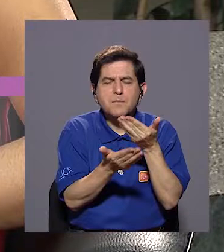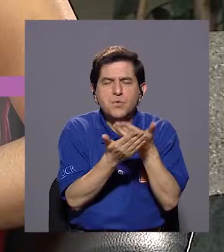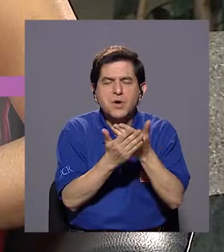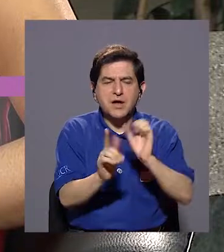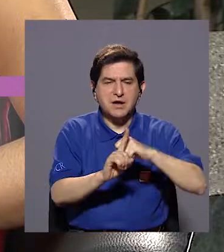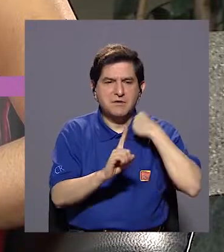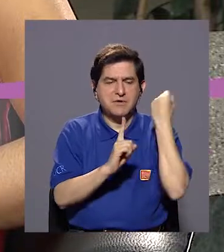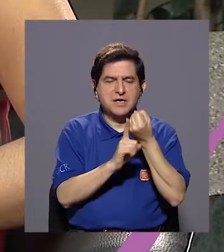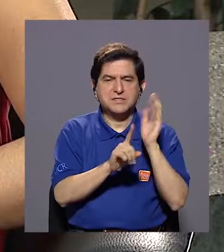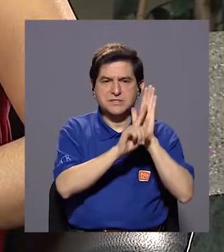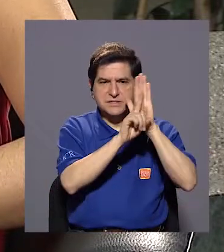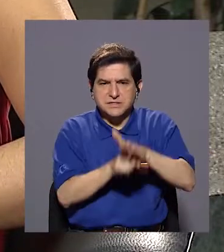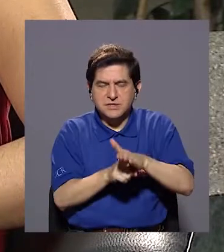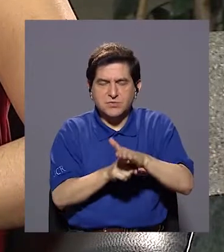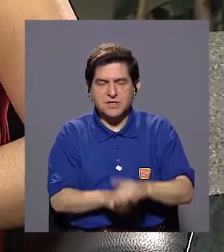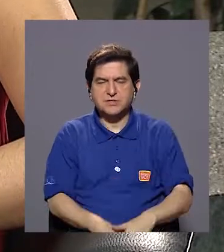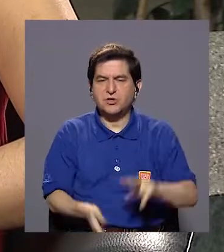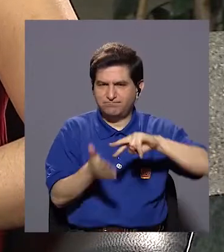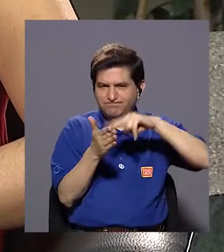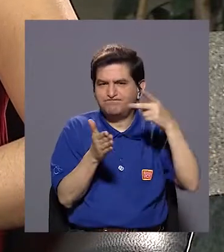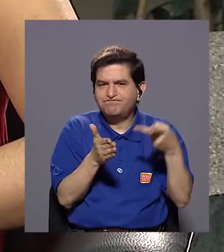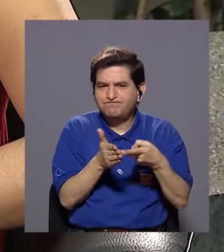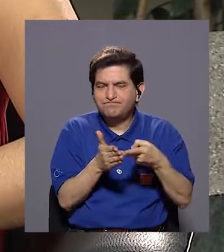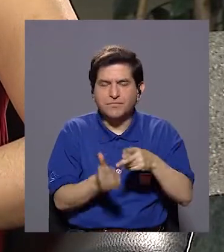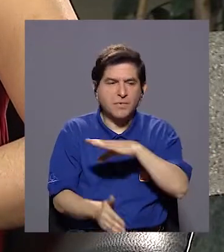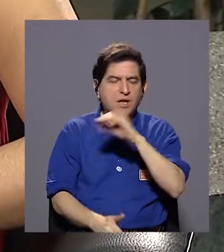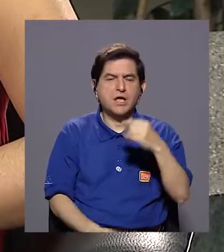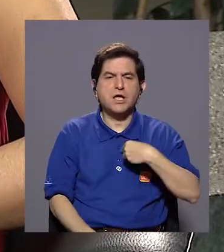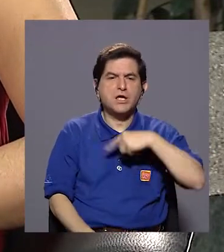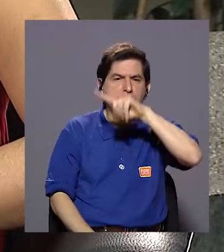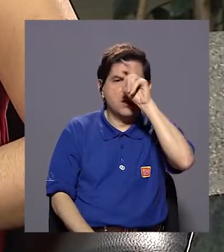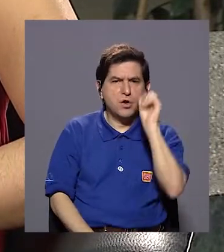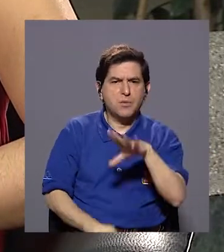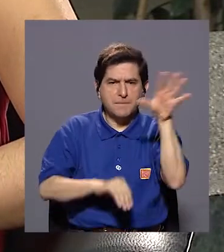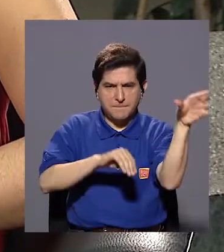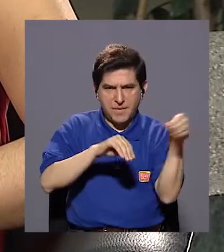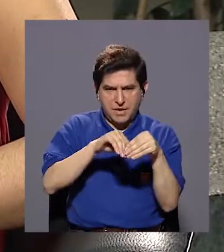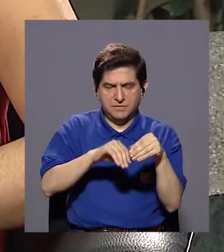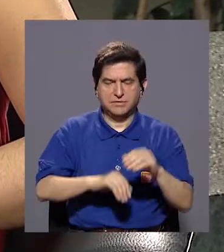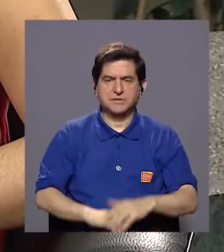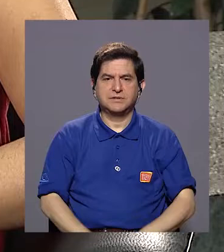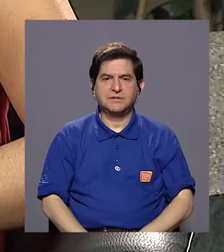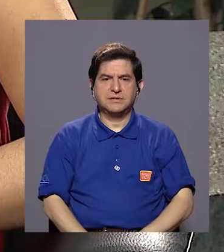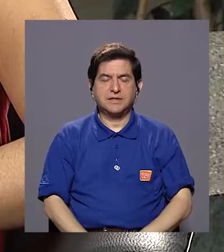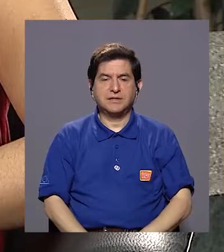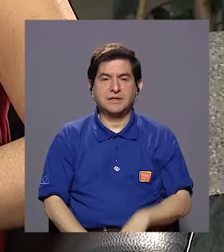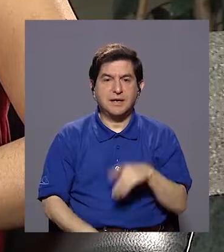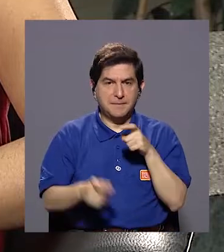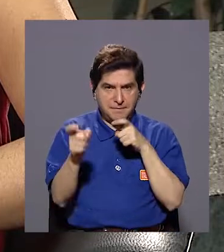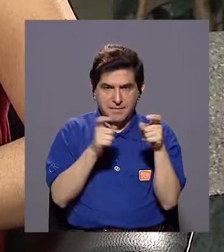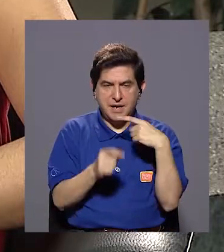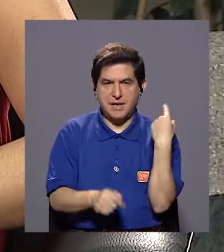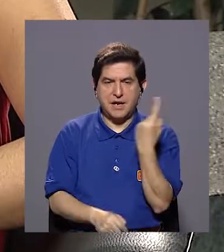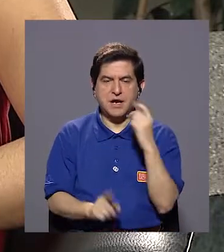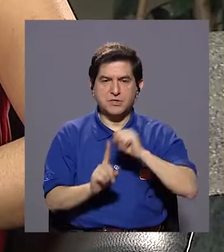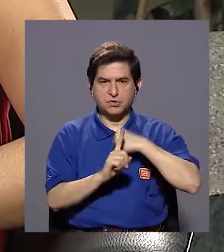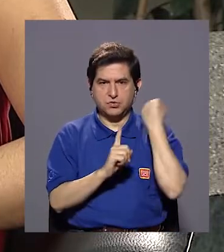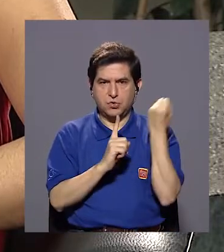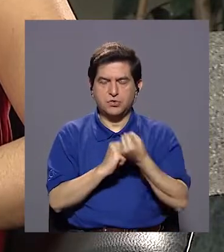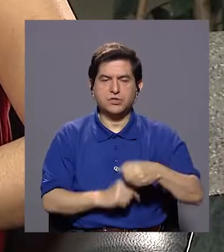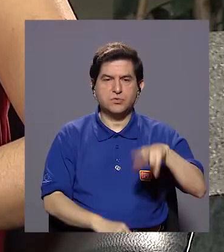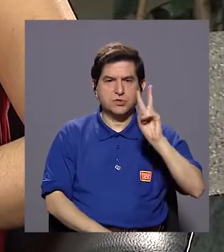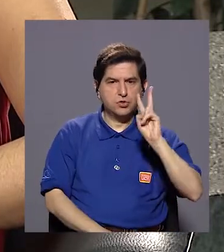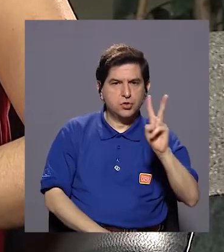frente a una situación de bullying, ¿verdad? Y otra cosa que le quería preguntar, Liliana, si esto se maneja solo en una situación